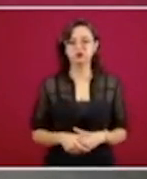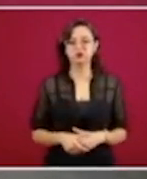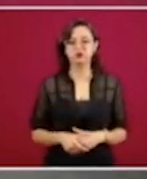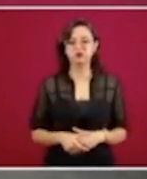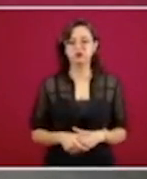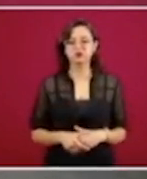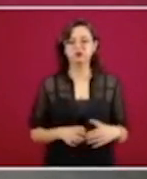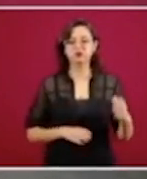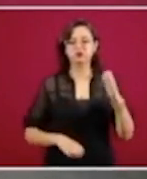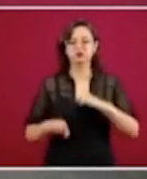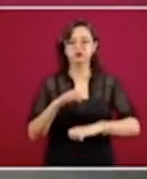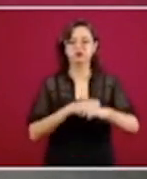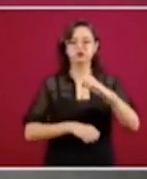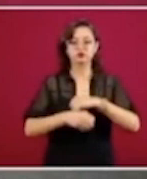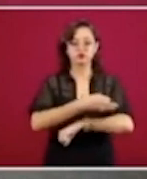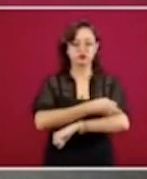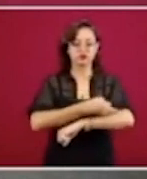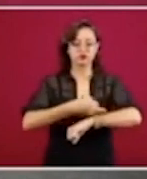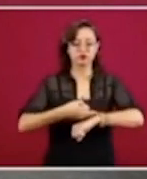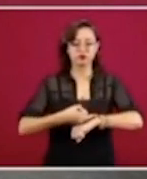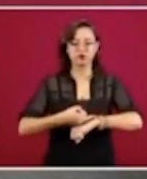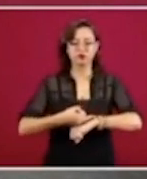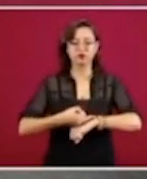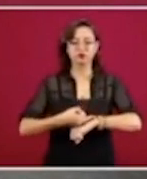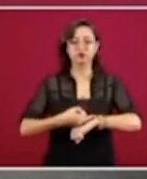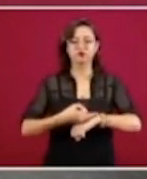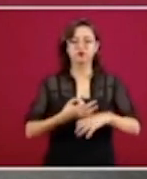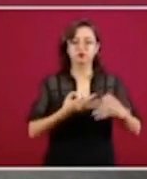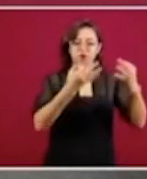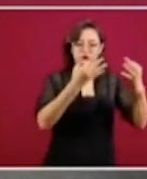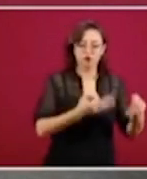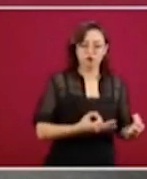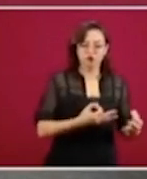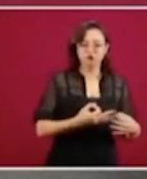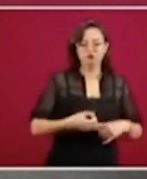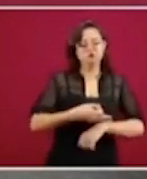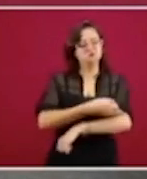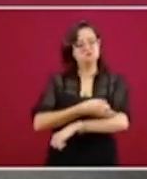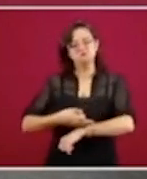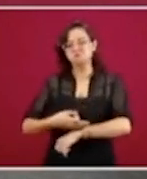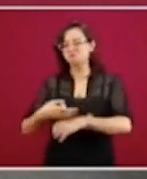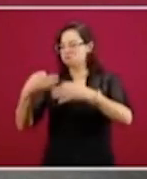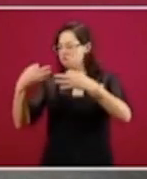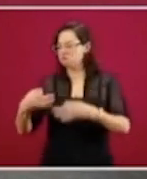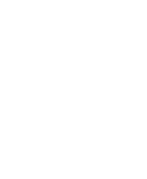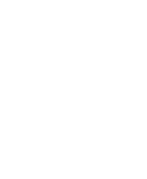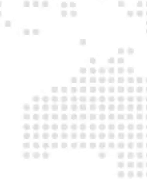empresas familiares del sector formal y del sector informal.